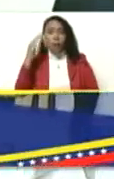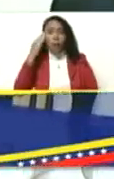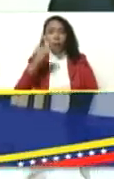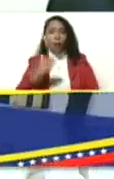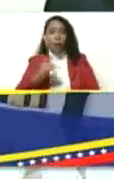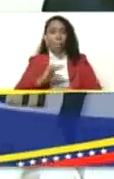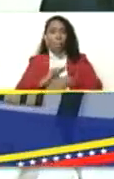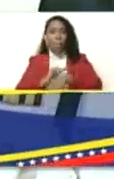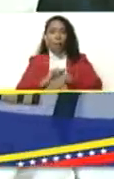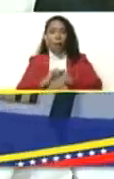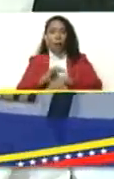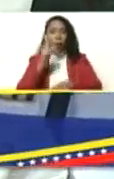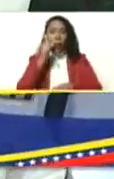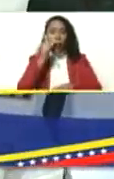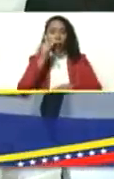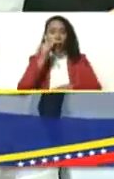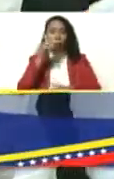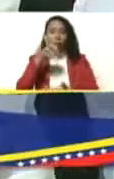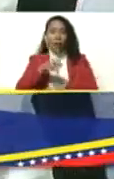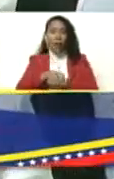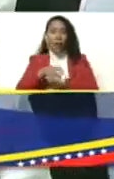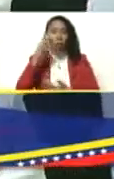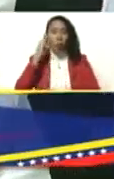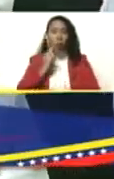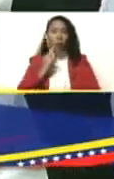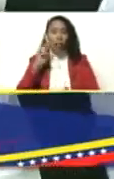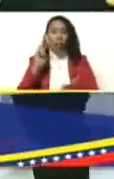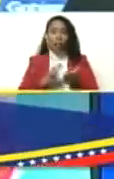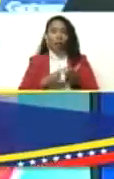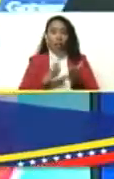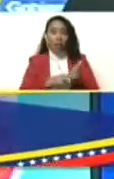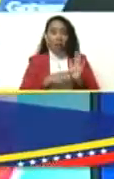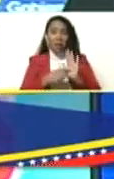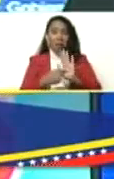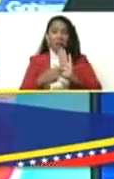médico del Estado Bolívar, ¿verdad, Rodolfo Valentín?